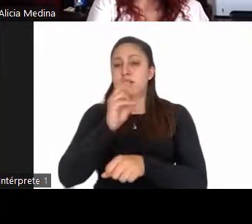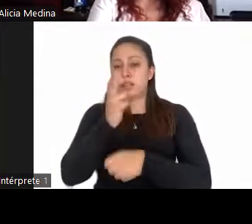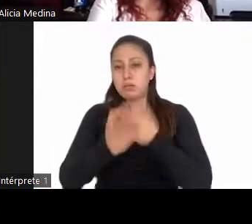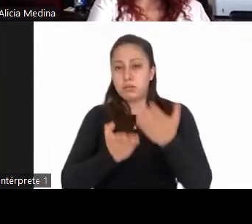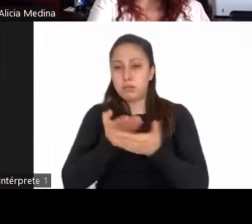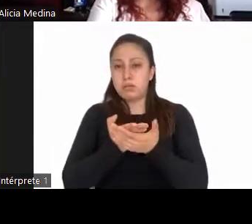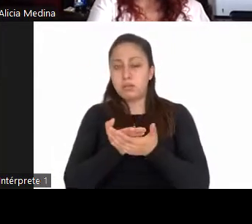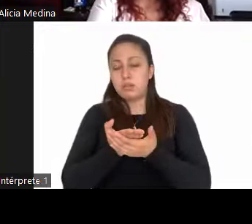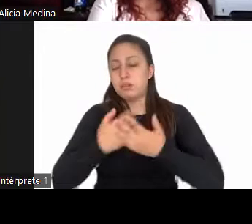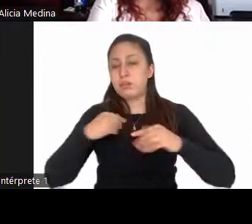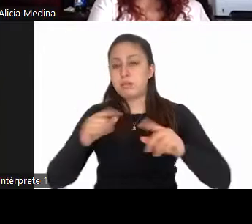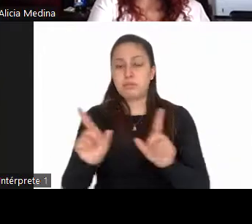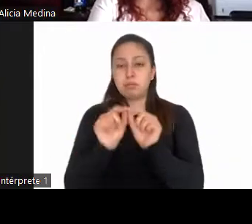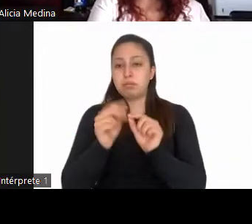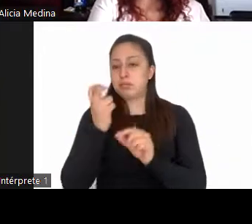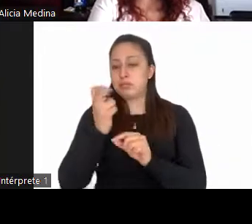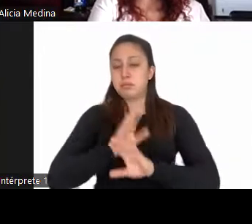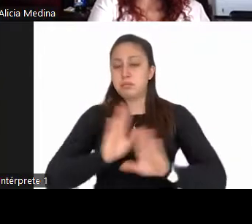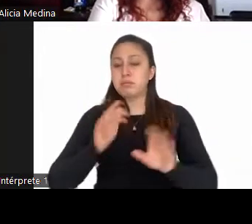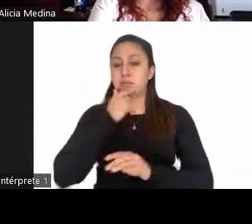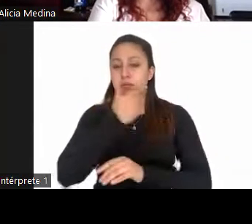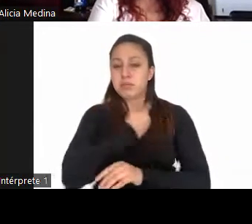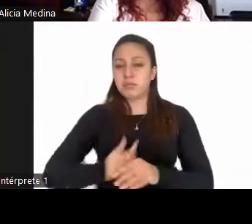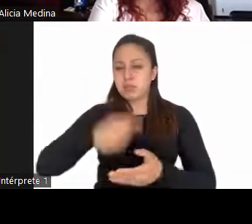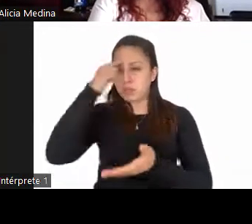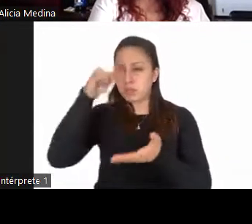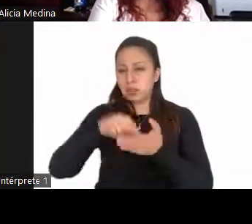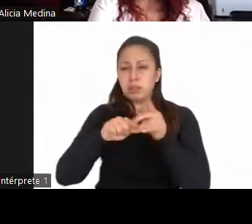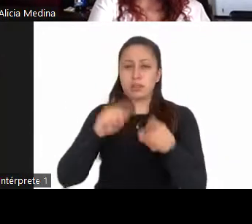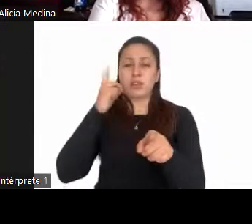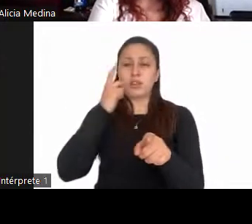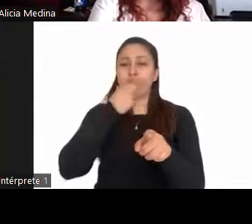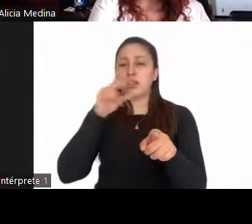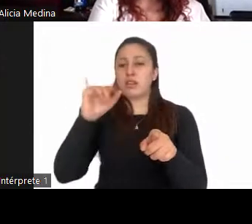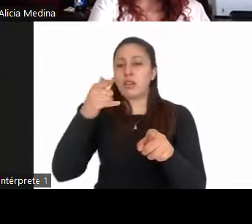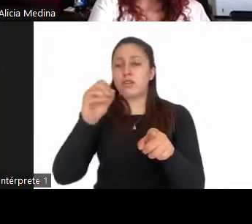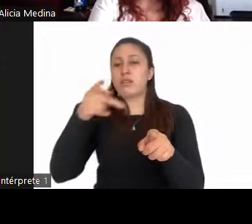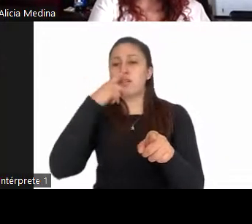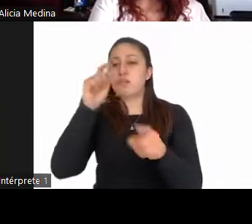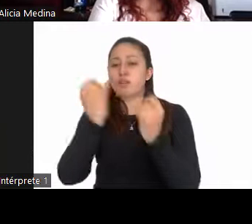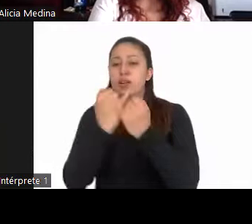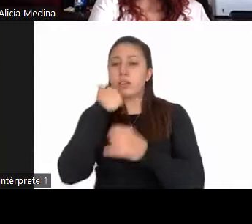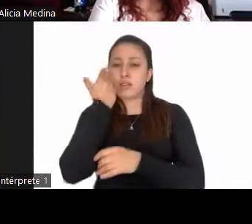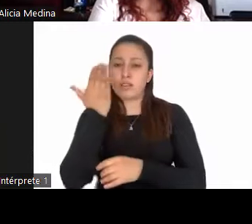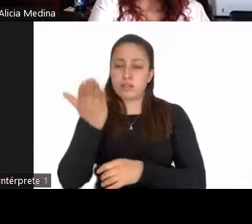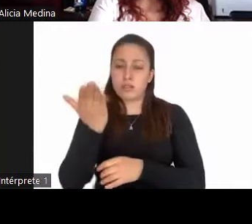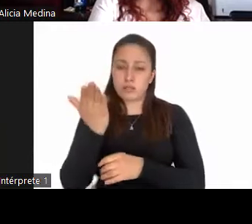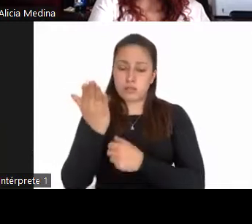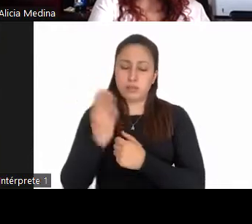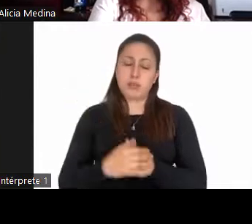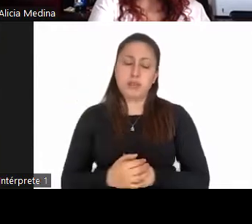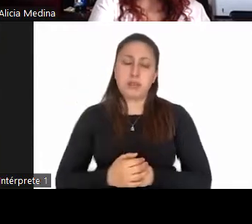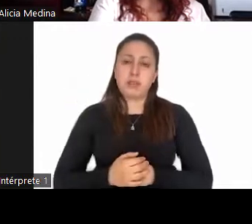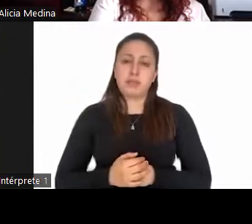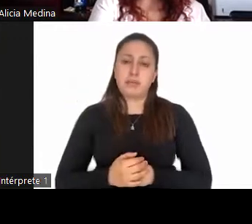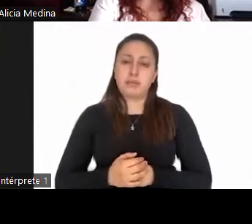bueno, sería cuánto, diputado presidente. Veo que también el diputado Diego Orlando Garrido está solicitando la palabra. Si me lo permite mi intervención,